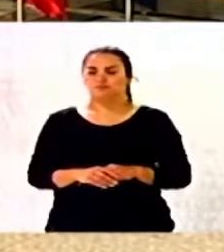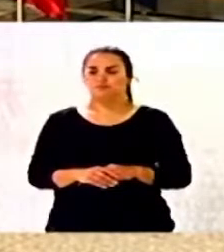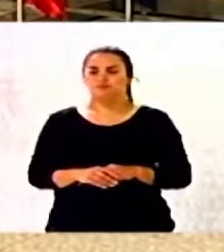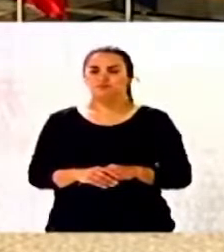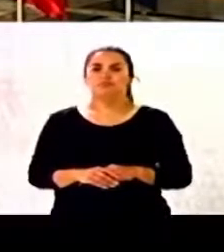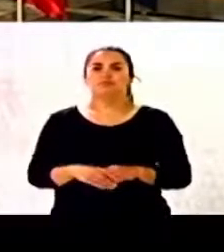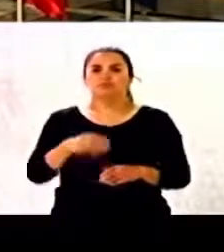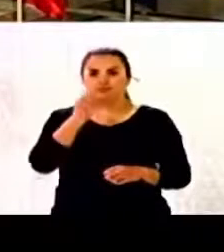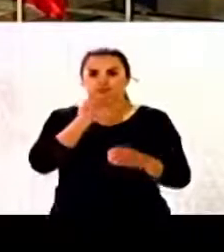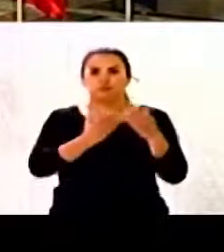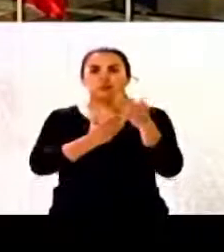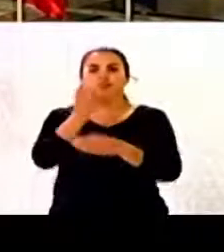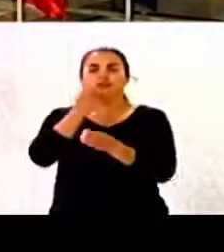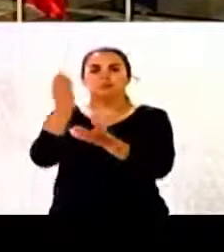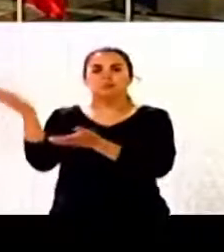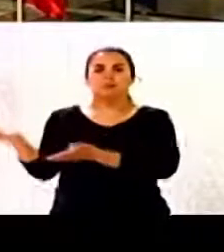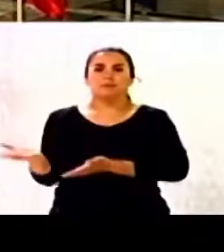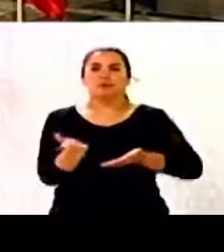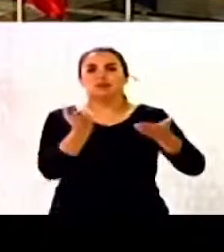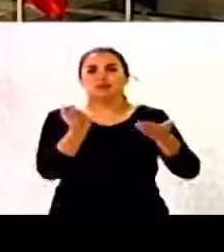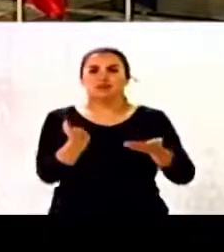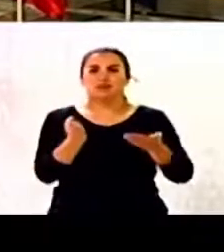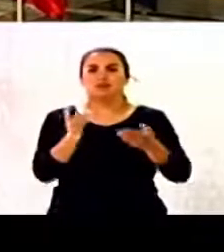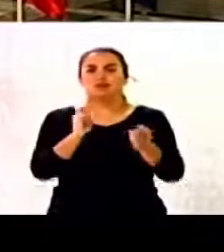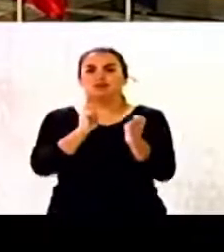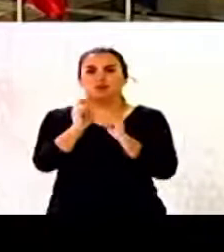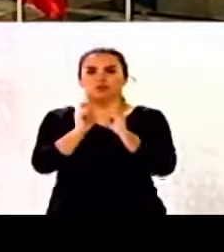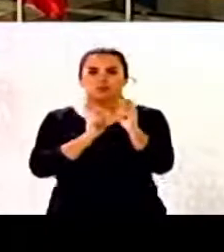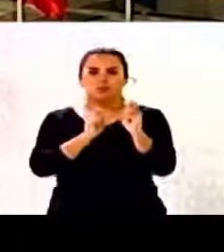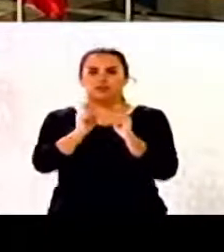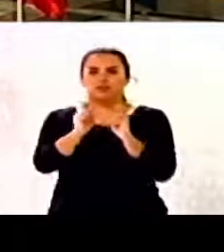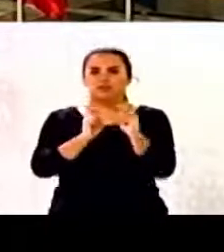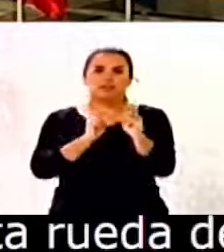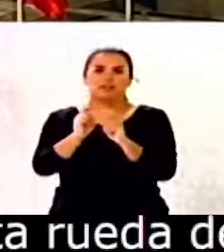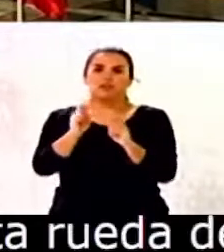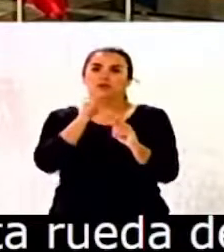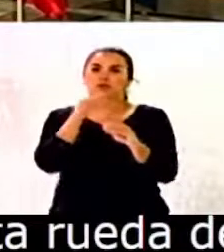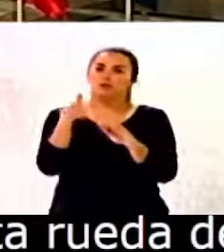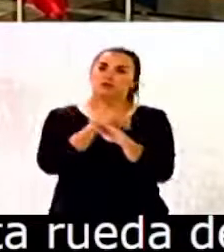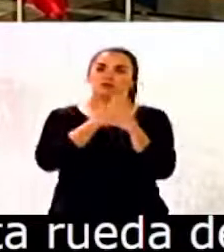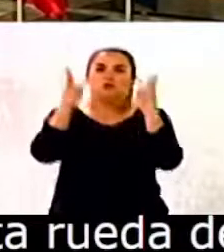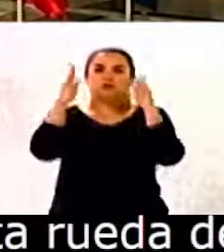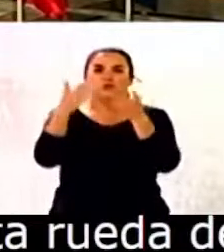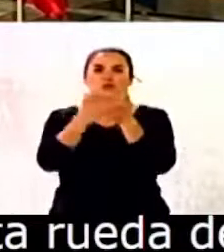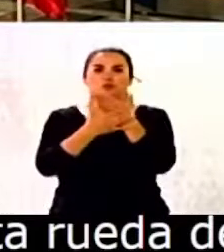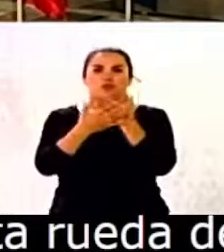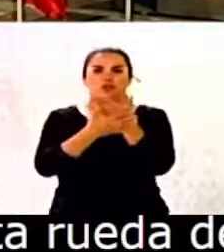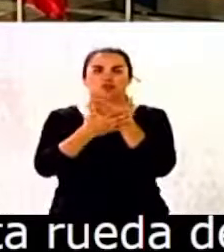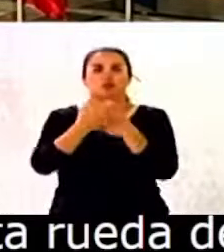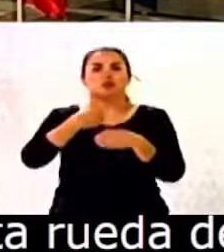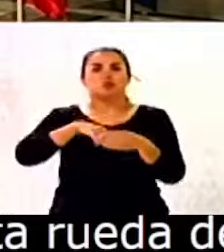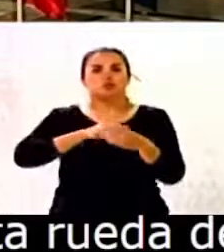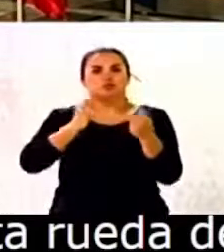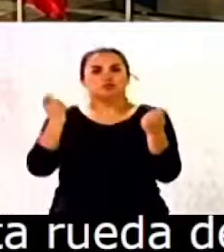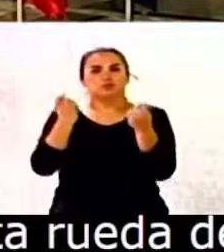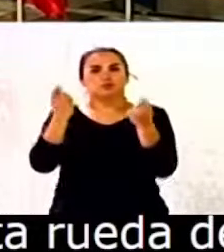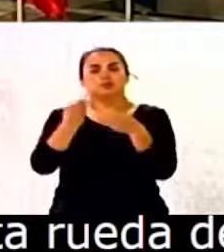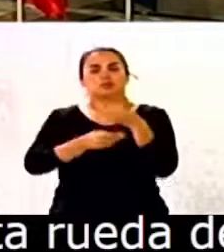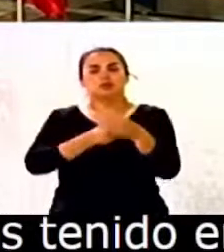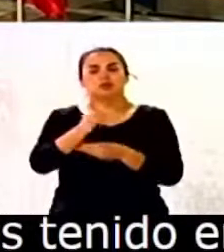Buenos días, bienvenidos a esta rueda de prensa tras el Consejo de Gobierno que hemos celebrado en el